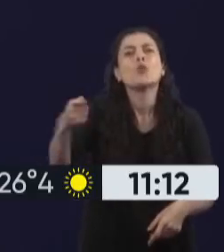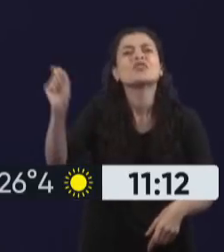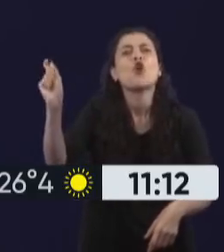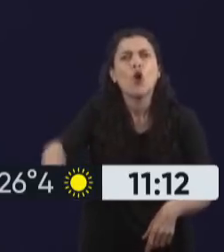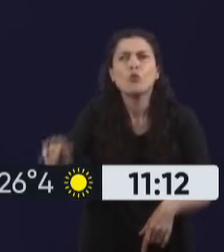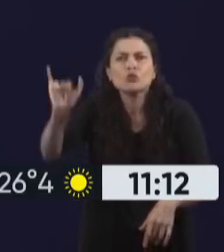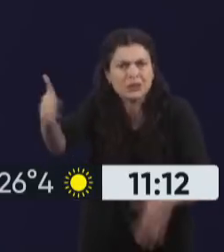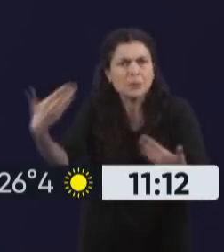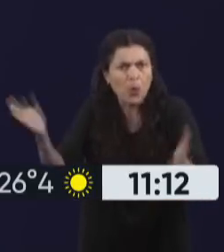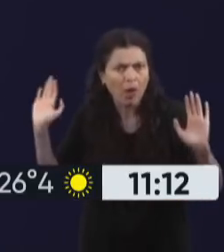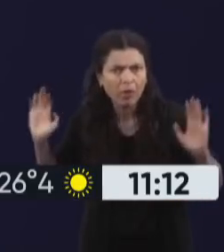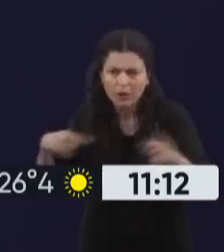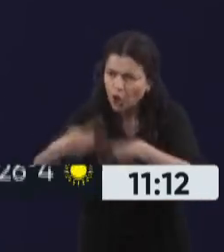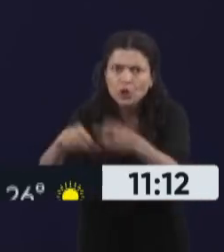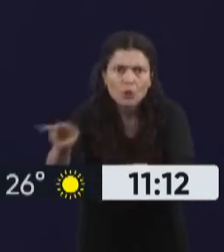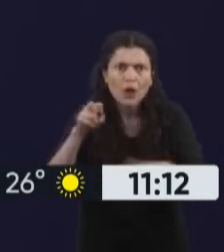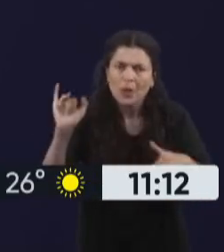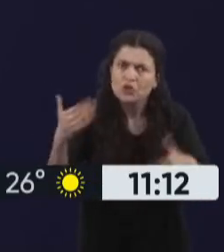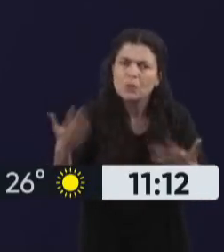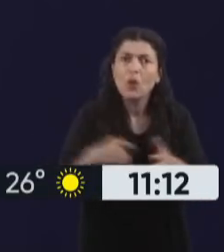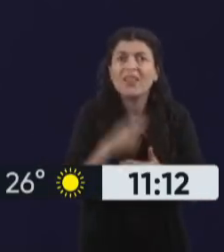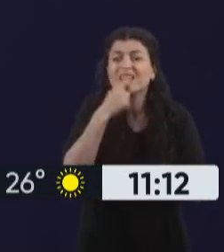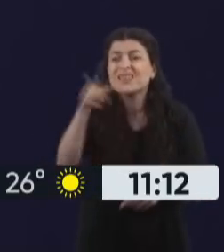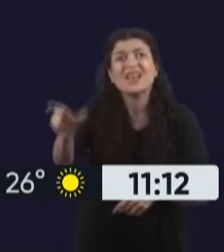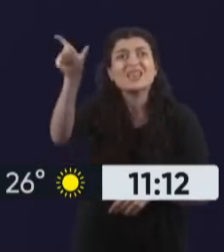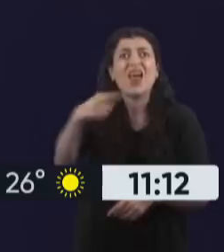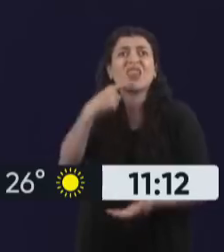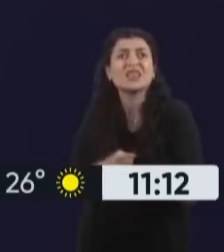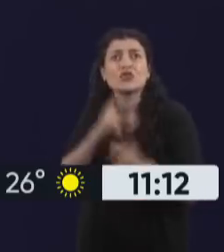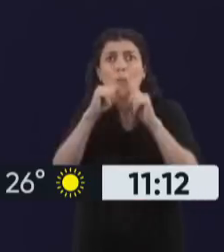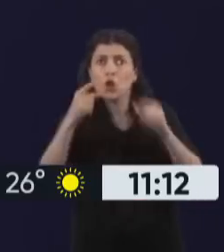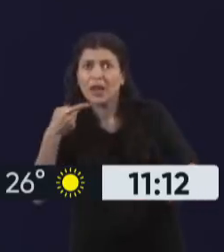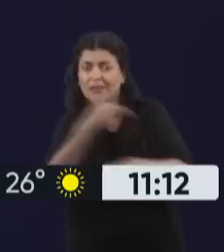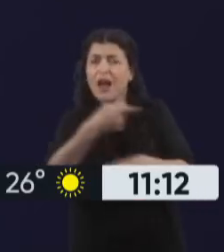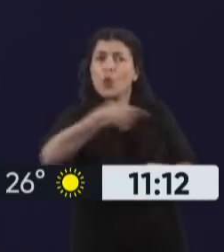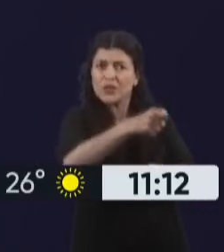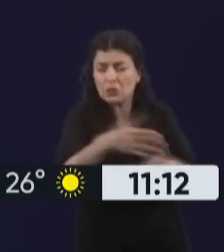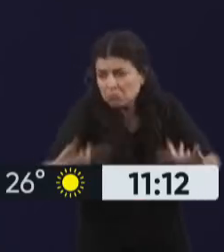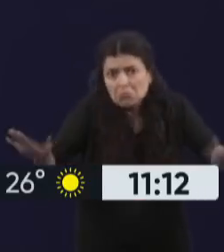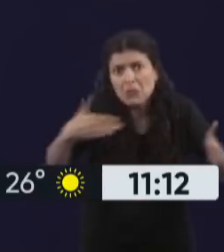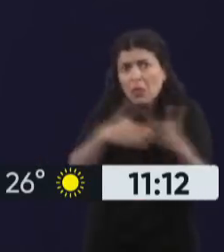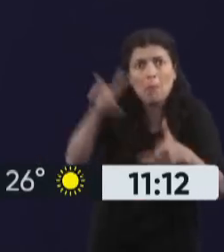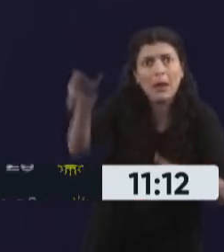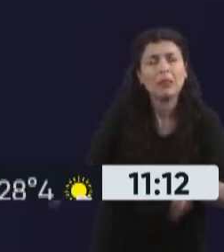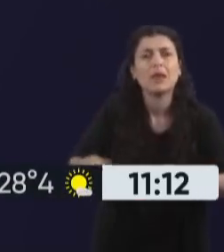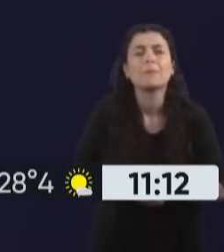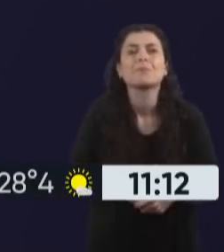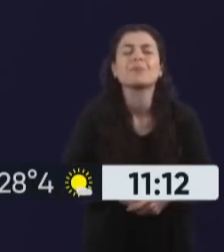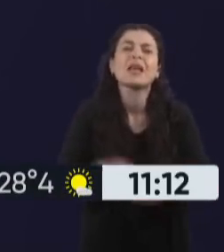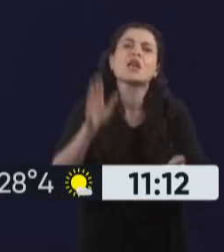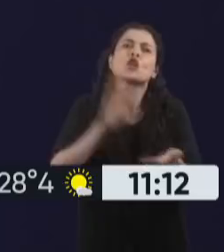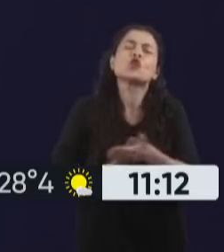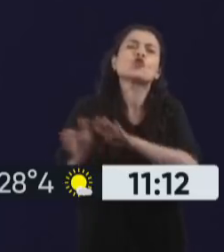por privilegios. Así que sí, efectivamente es una posibilidad. Con respecto a la decisión